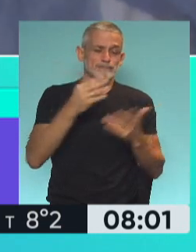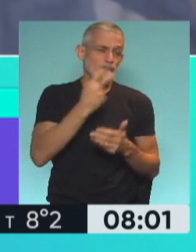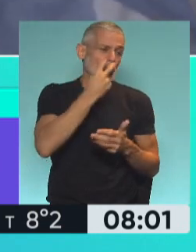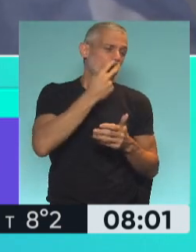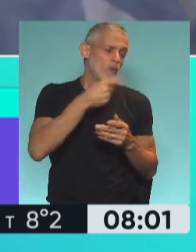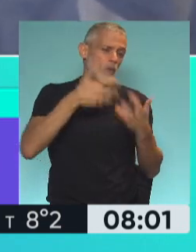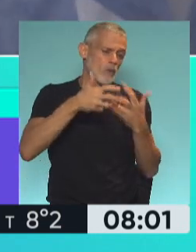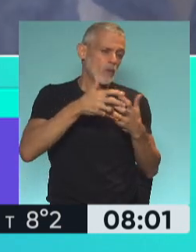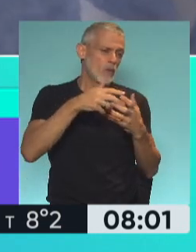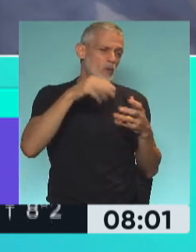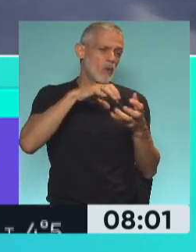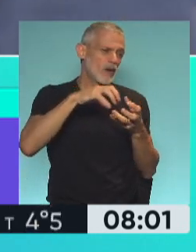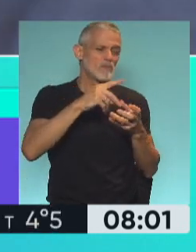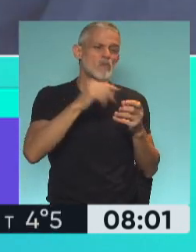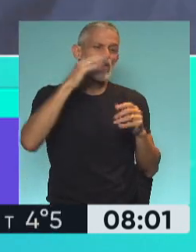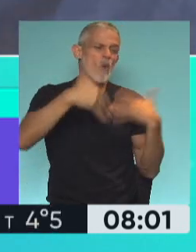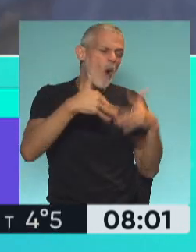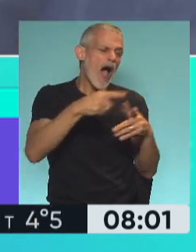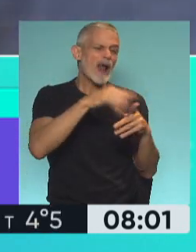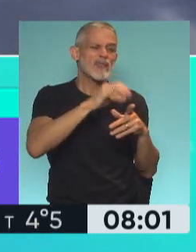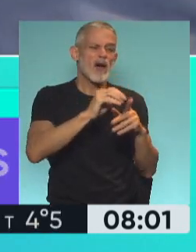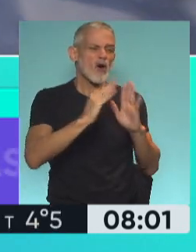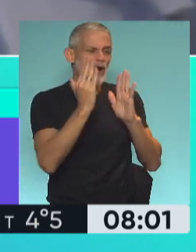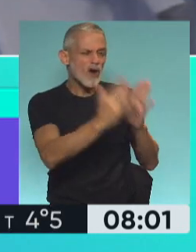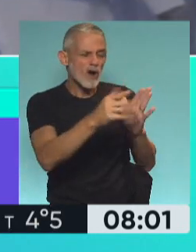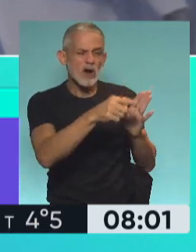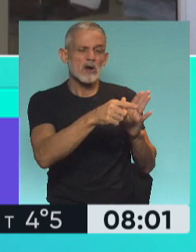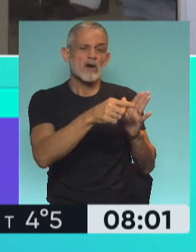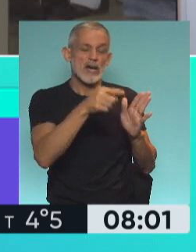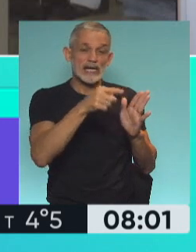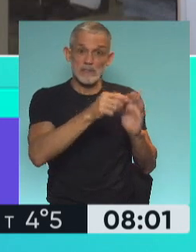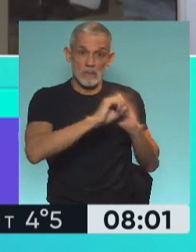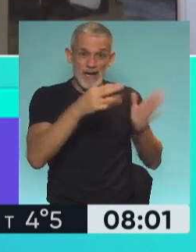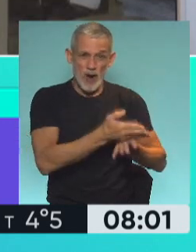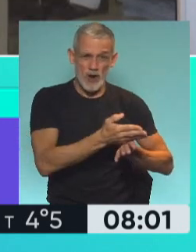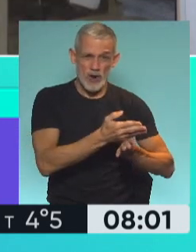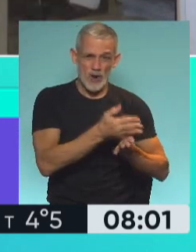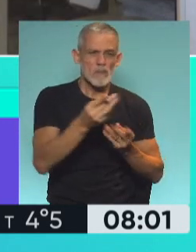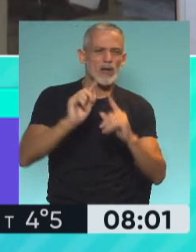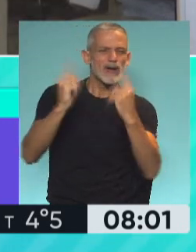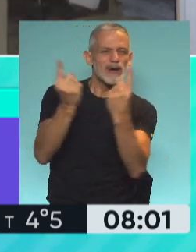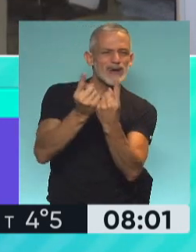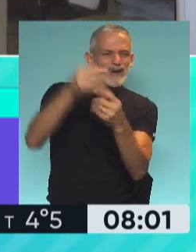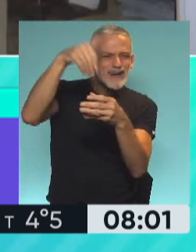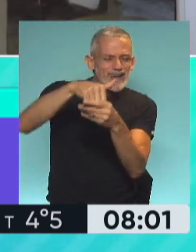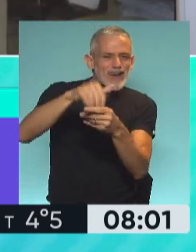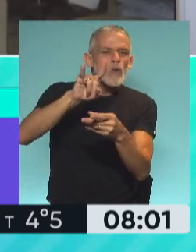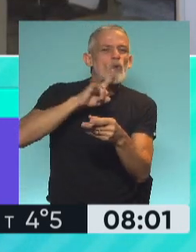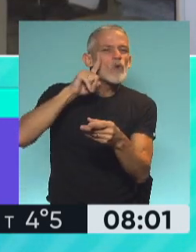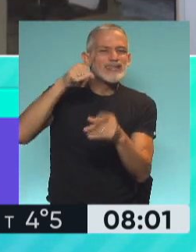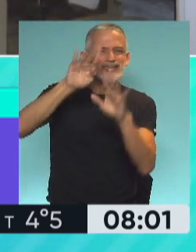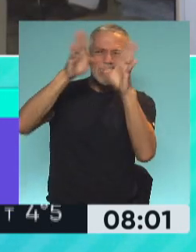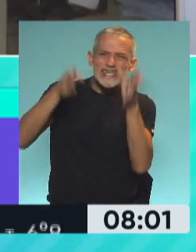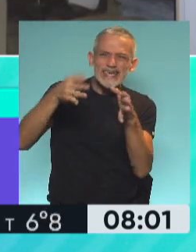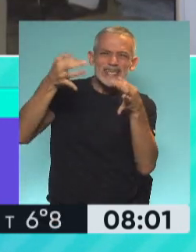ventilaban mecánicamente en una guardia, en un shock room, a esos pacientes les iba peor. Obviamente porque son sectores que no